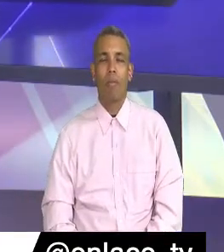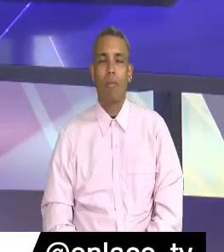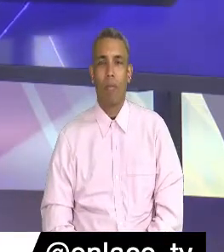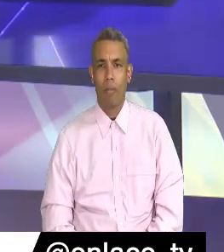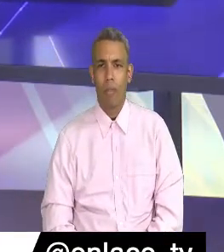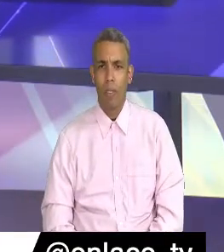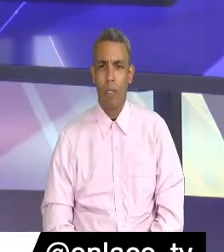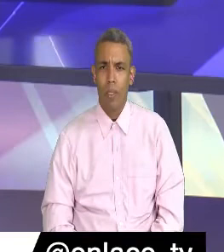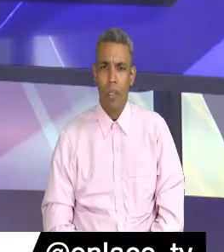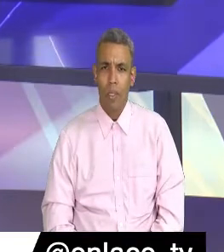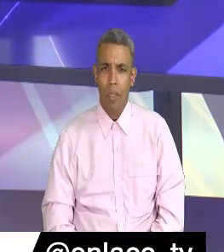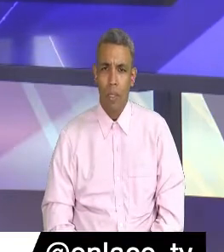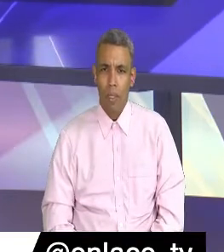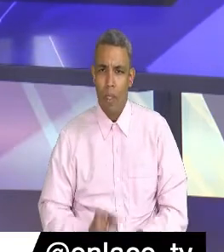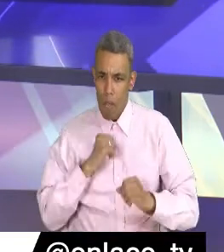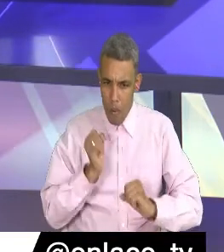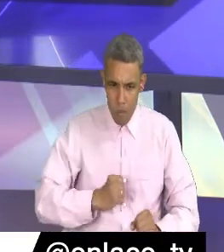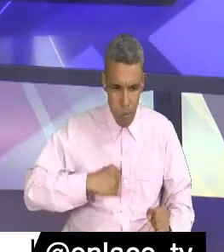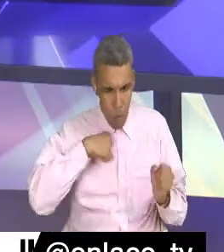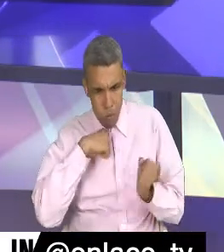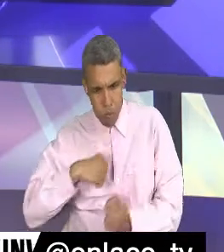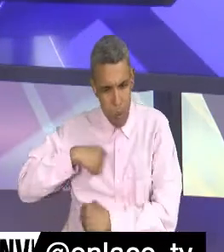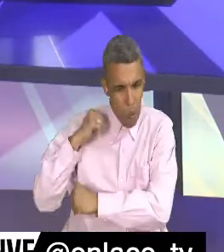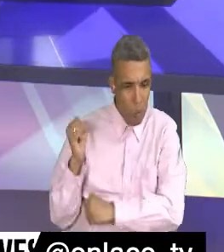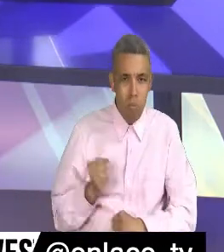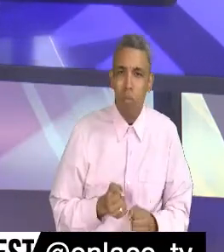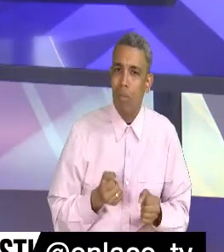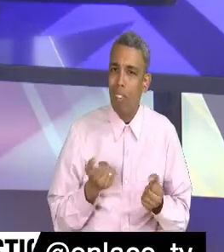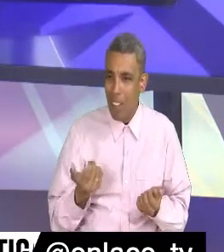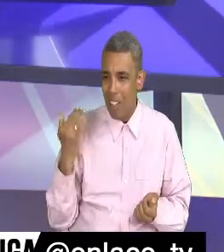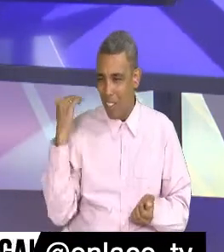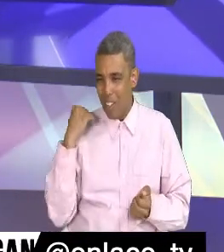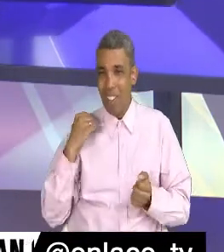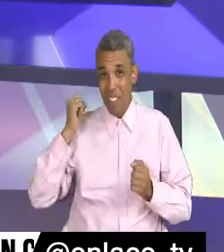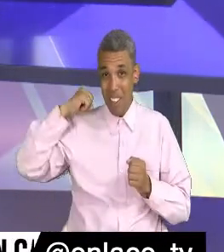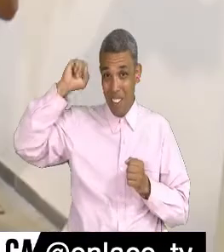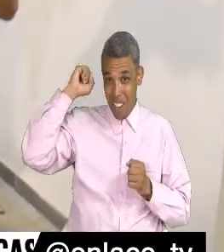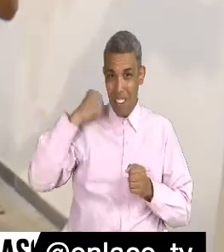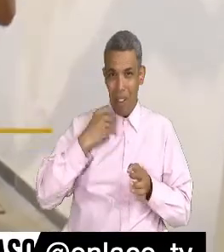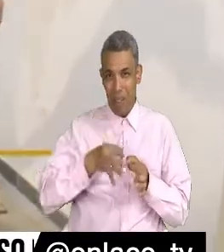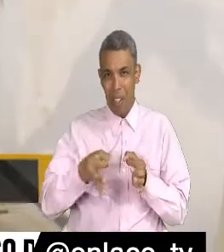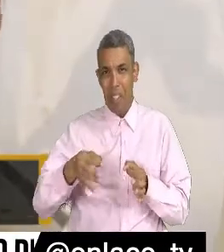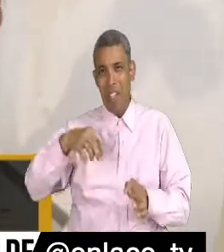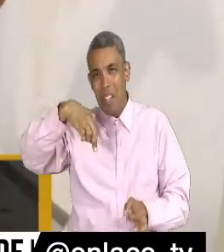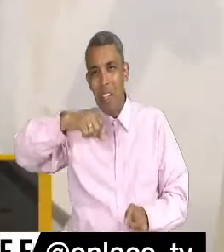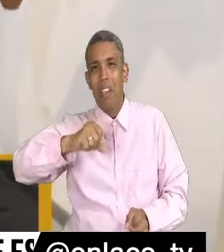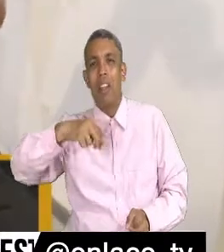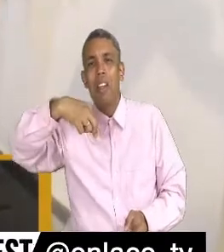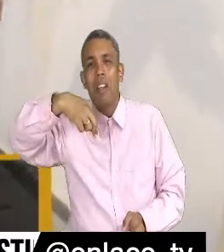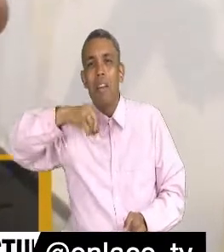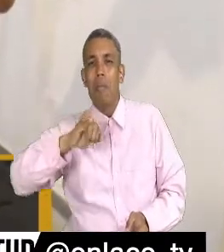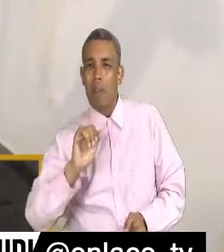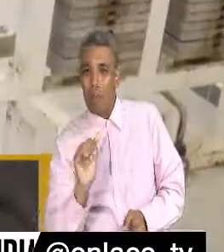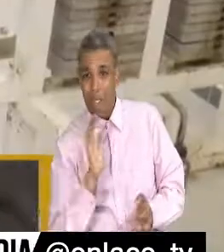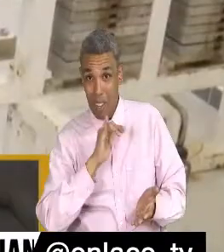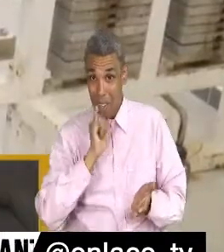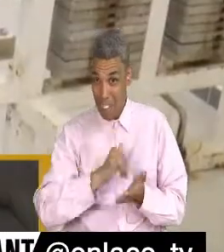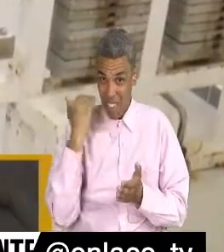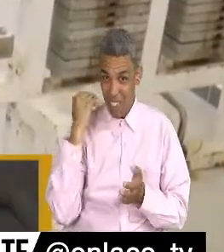Boyacá. Ahora se aprestan para el suramericano a realizarse el próximo mes de abril. Enlace Noticias dialogó con los